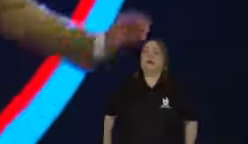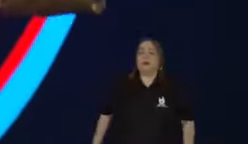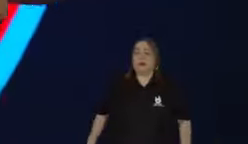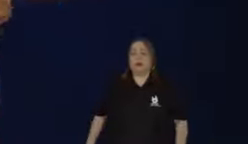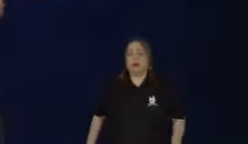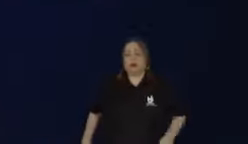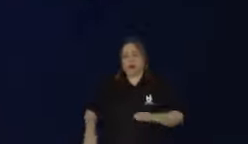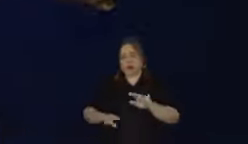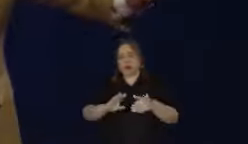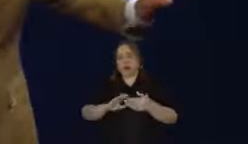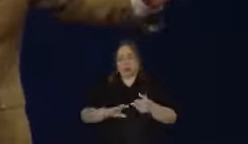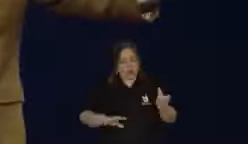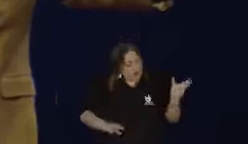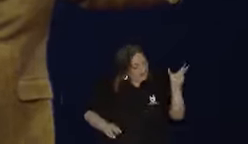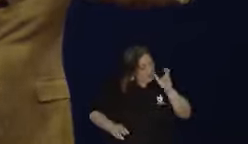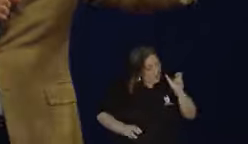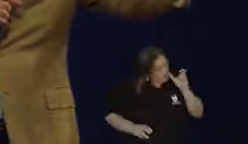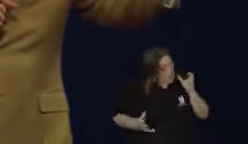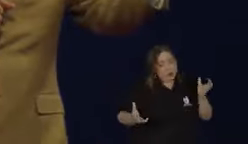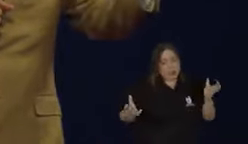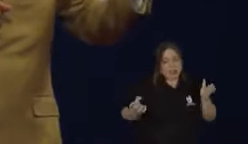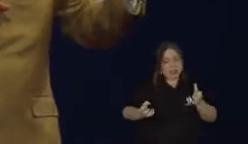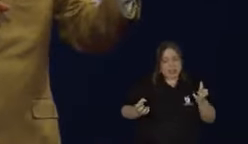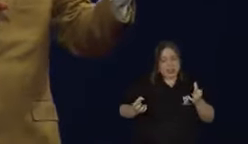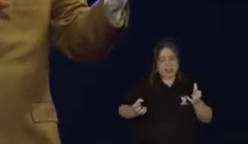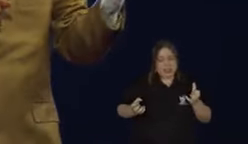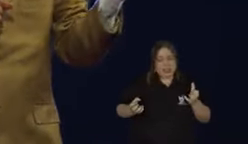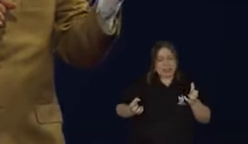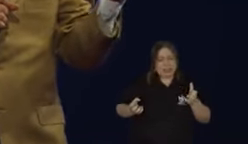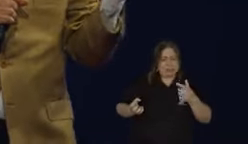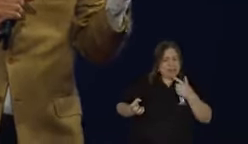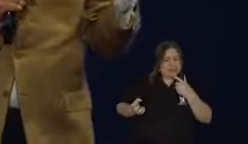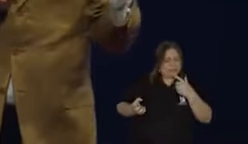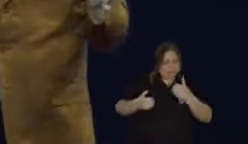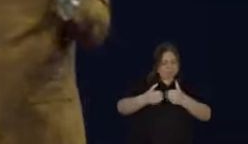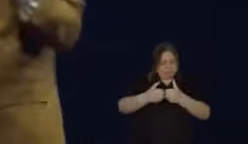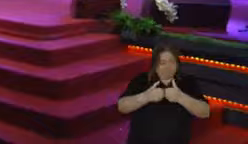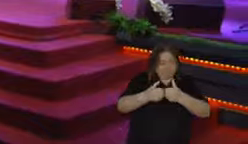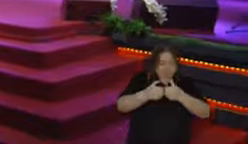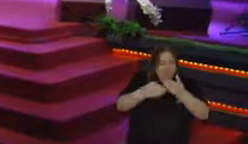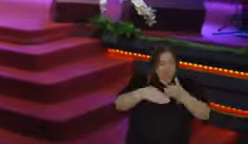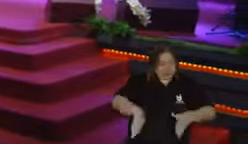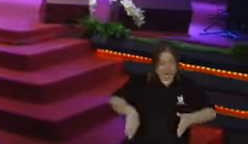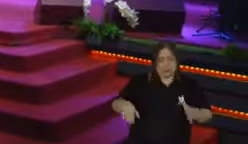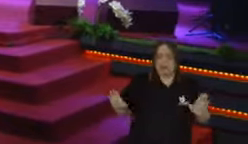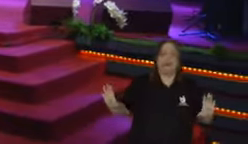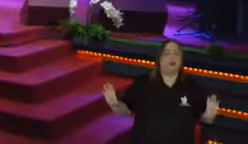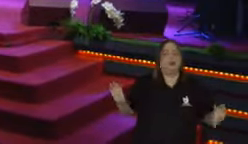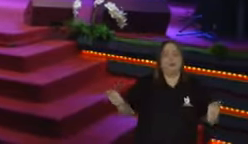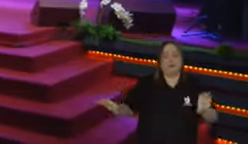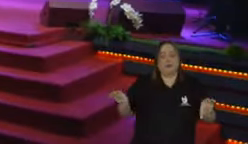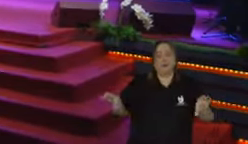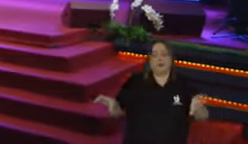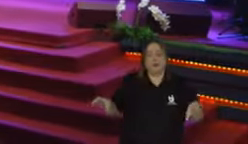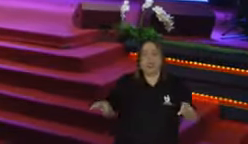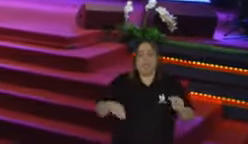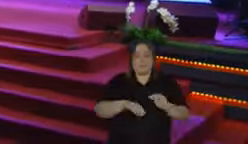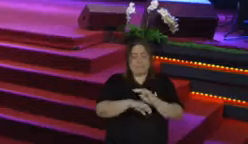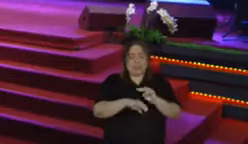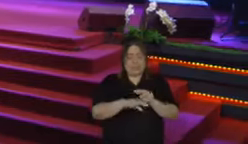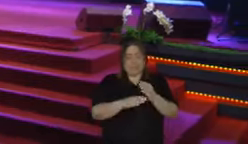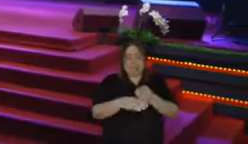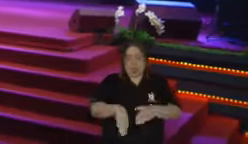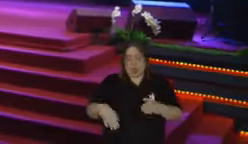Todo lo que el diablo que ha querido poner, ahora lo recupero en el nombre de Jesús. En el ministerio, el